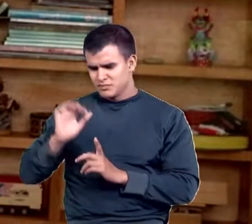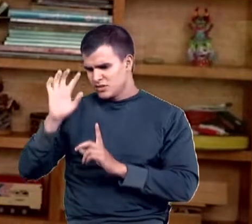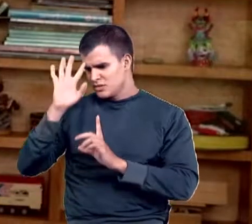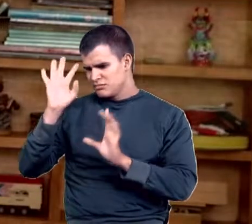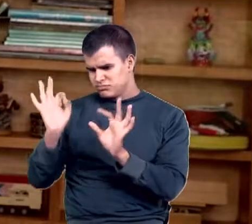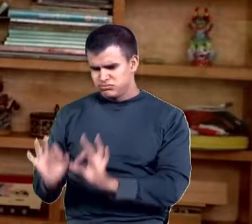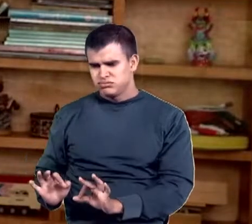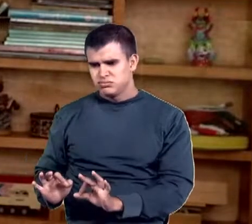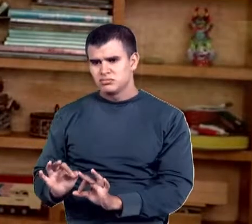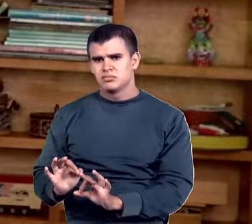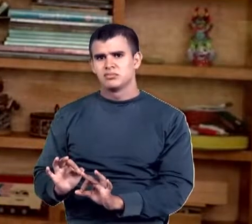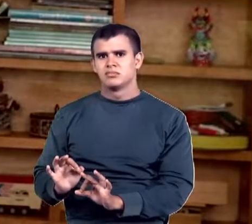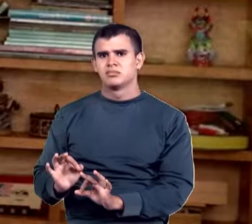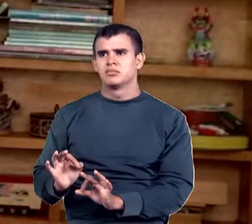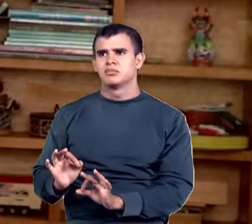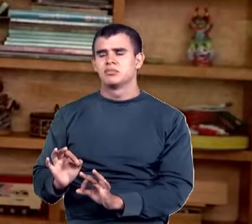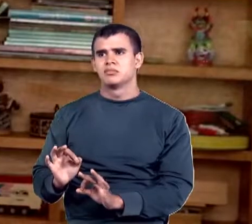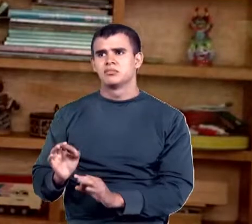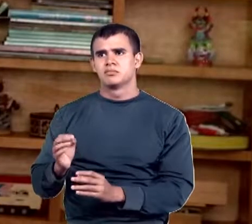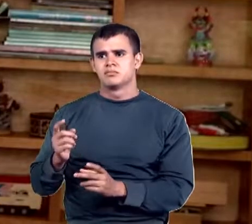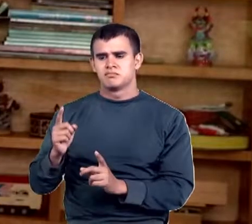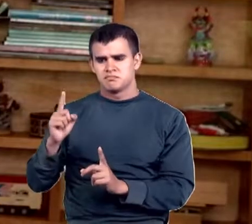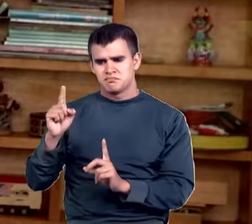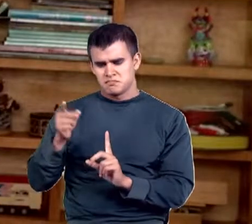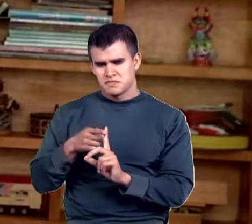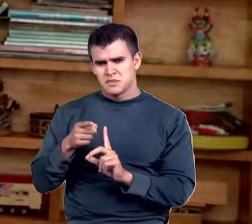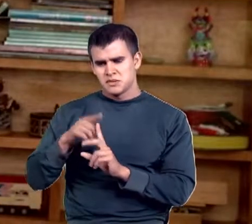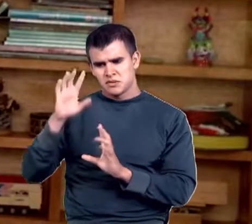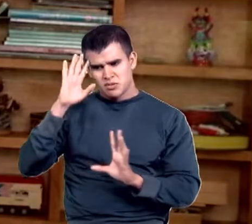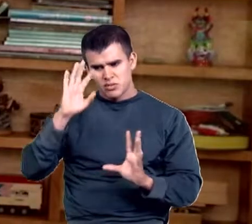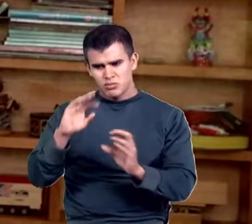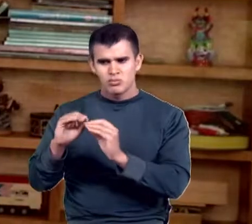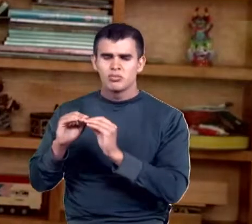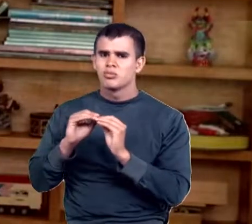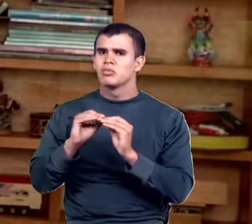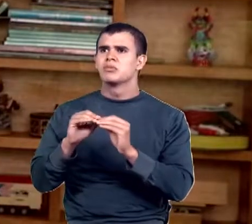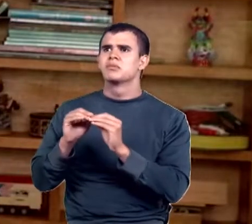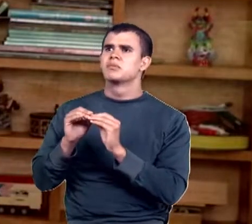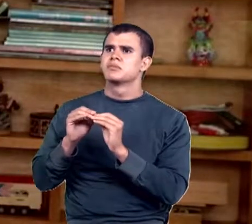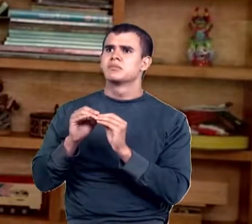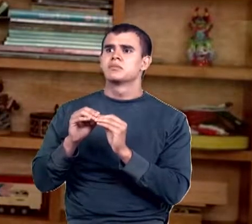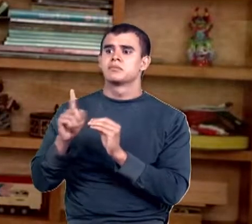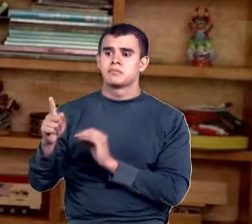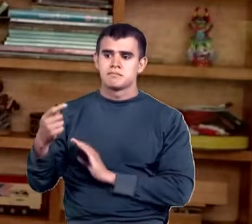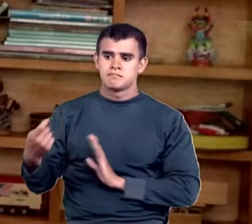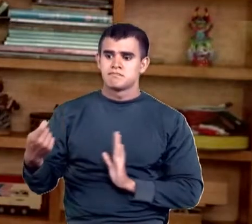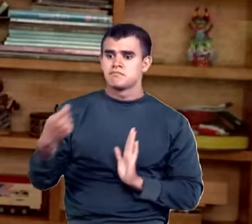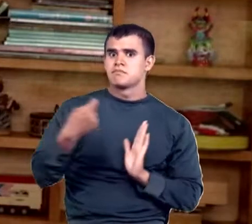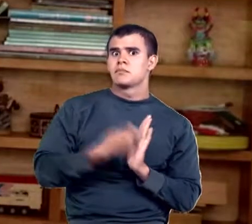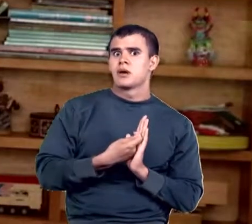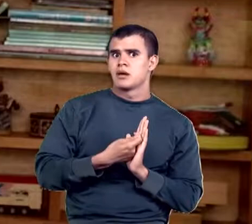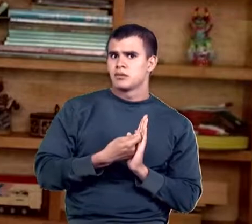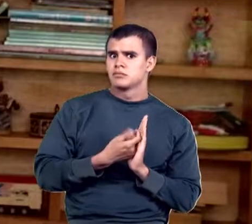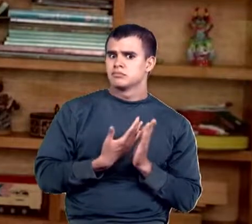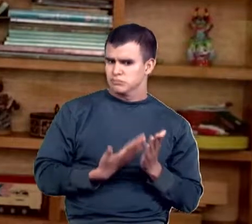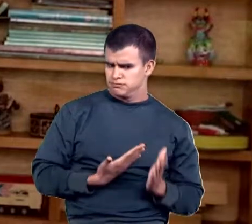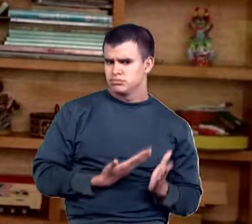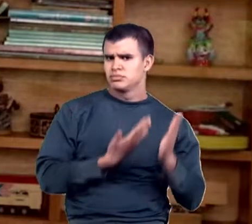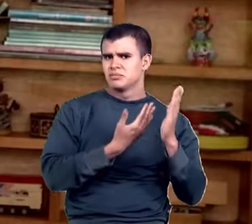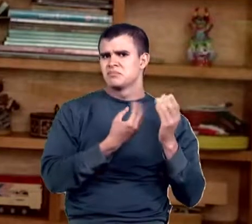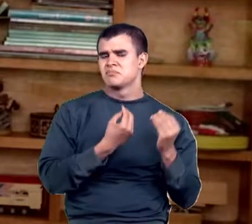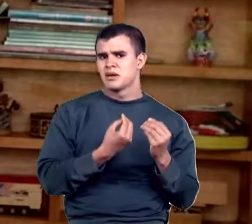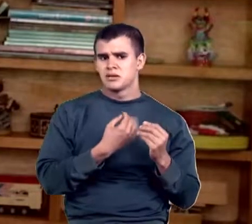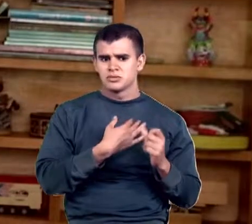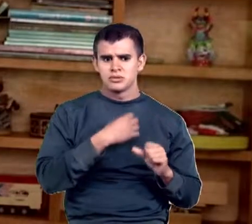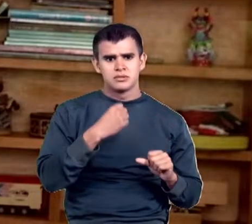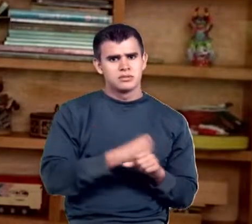plantearse ponerle un estatus claro a la música tradicional donde les paguen lo que